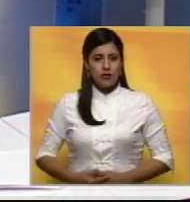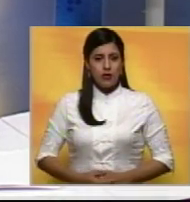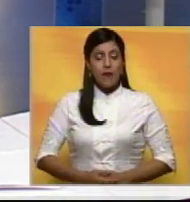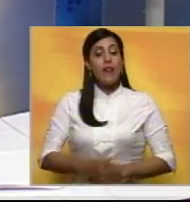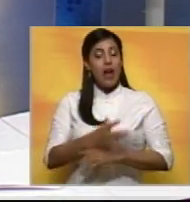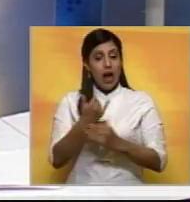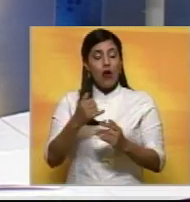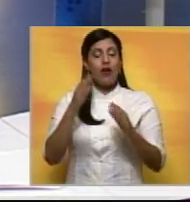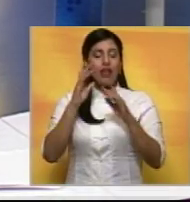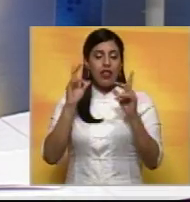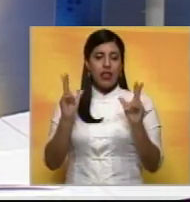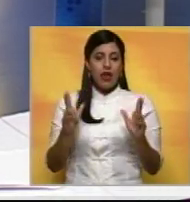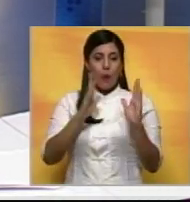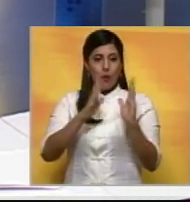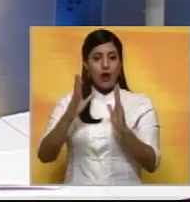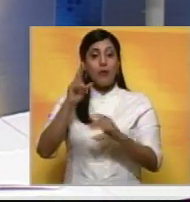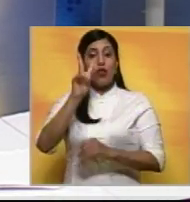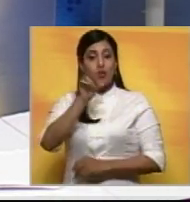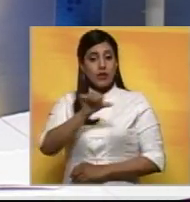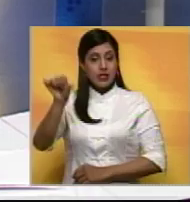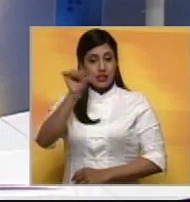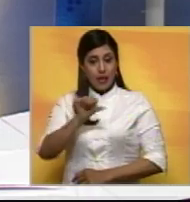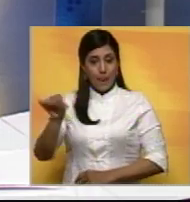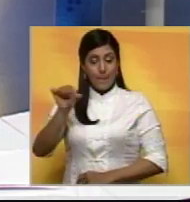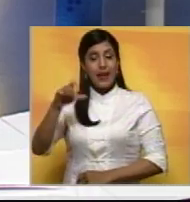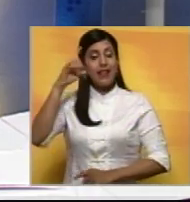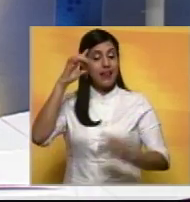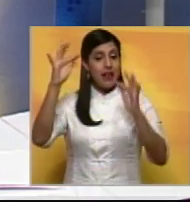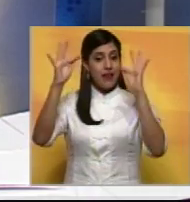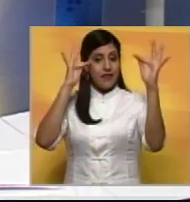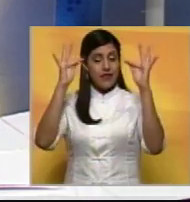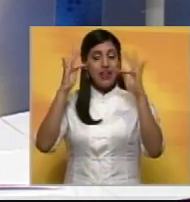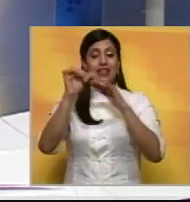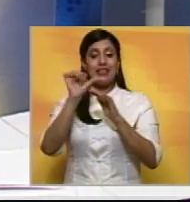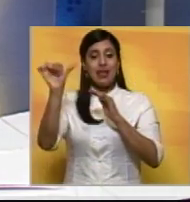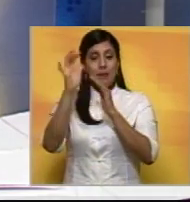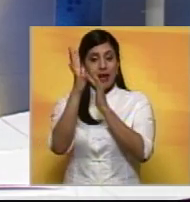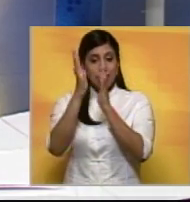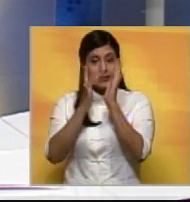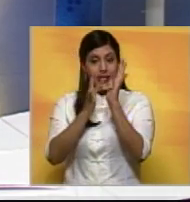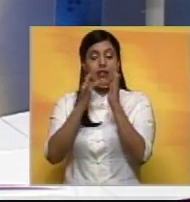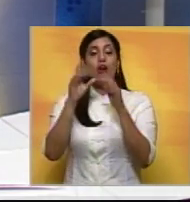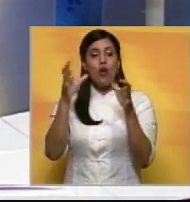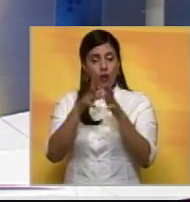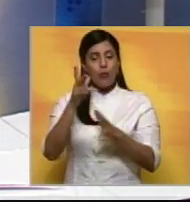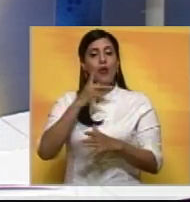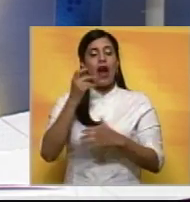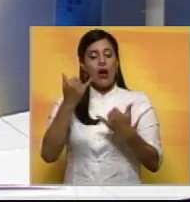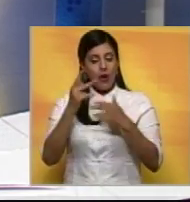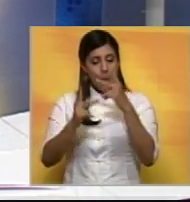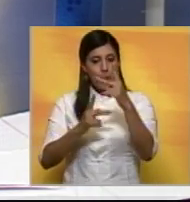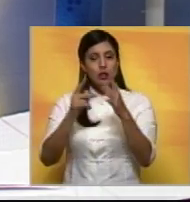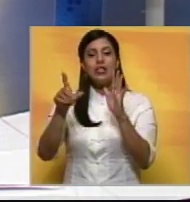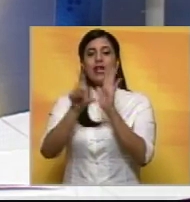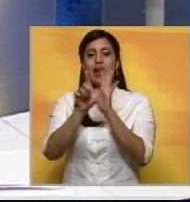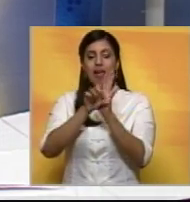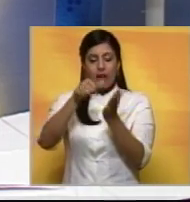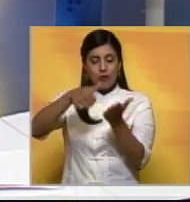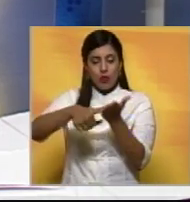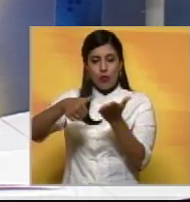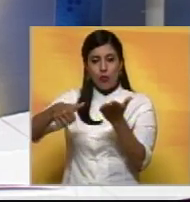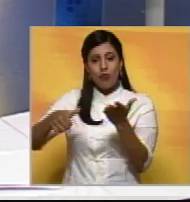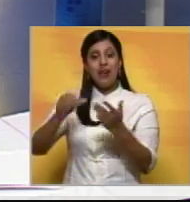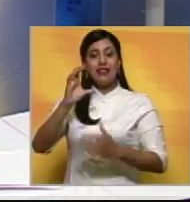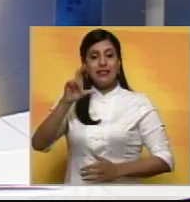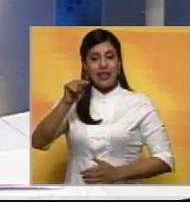Y tras un receso programado durante 2 semanas por los días festivos de Semana Santa, los partidos políticos continúan con el proceso de legalización ante el